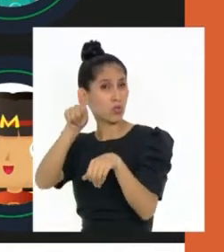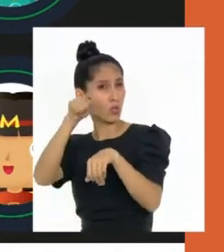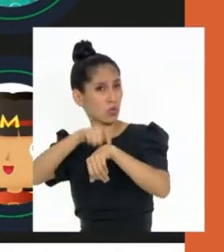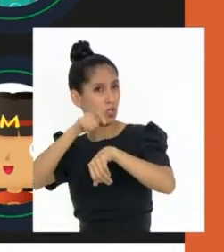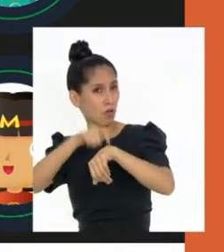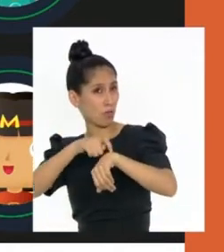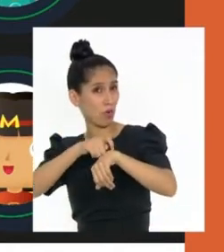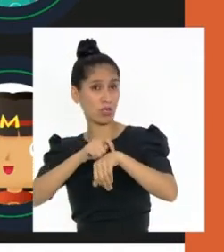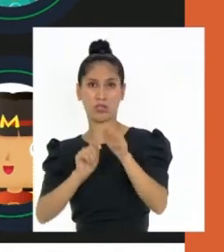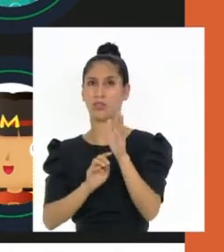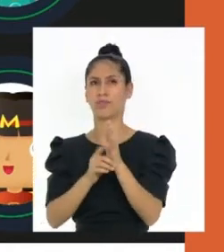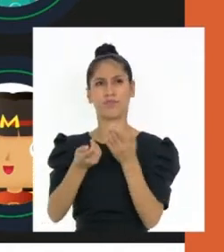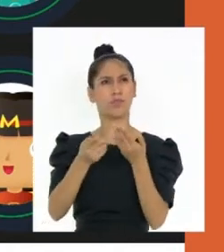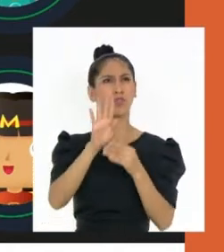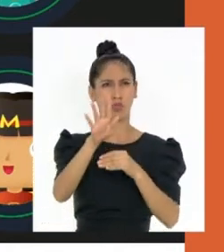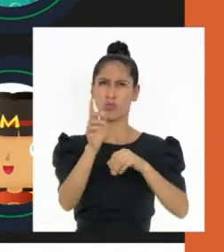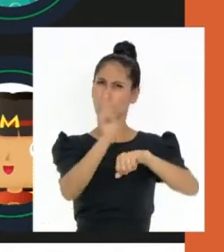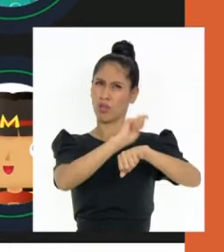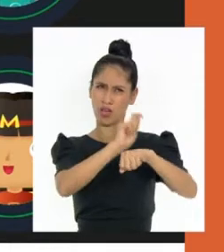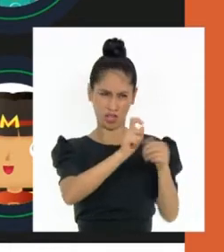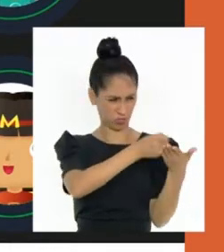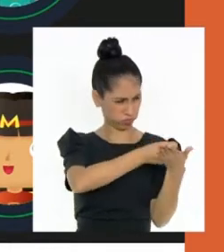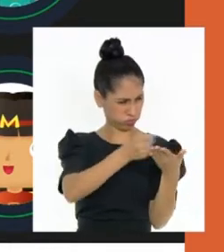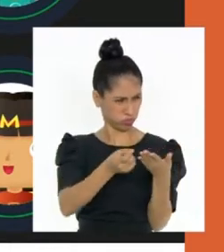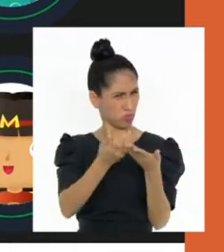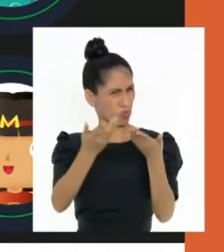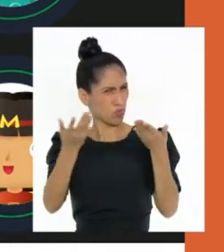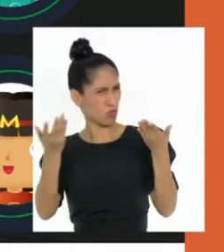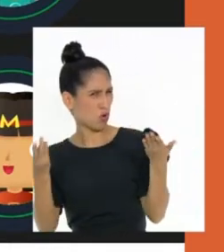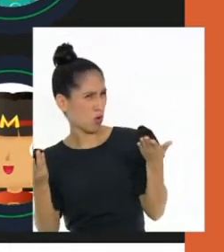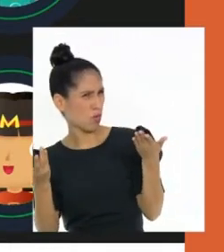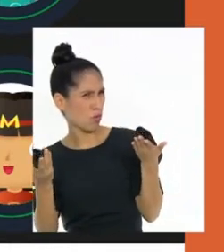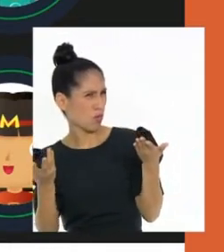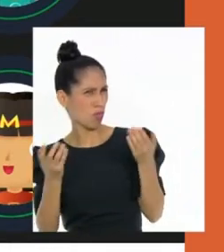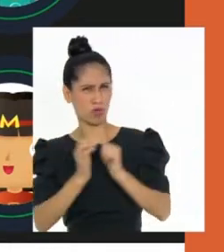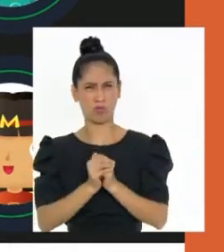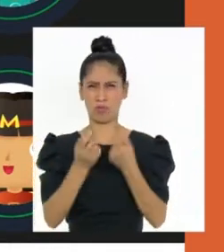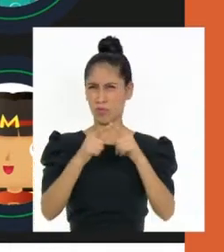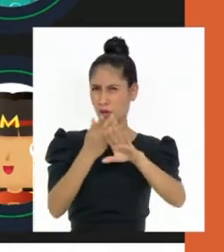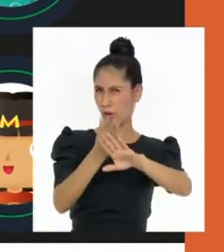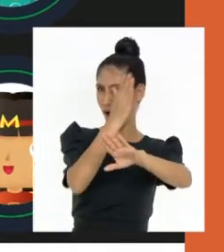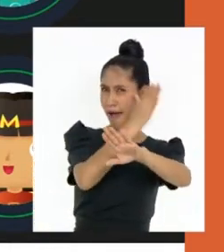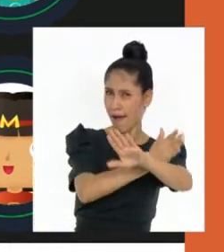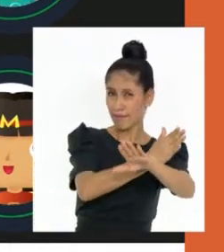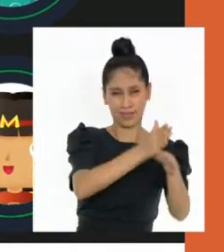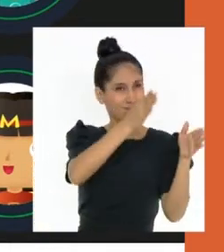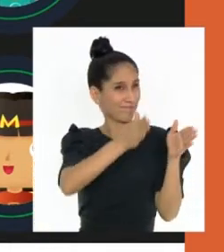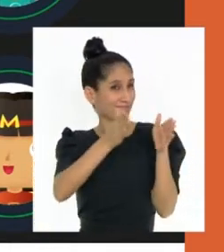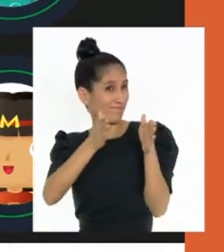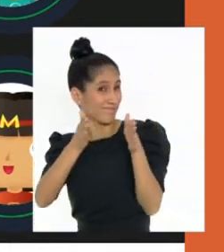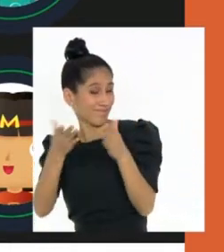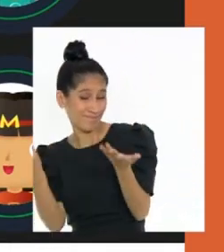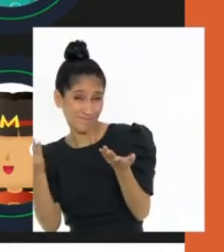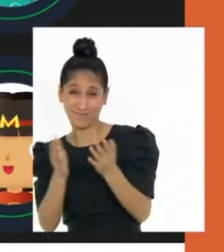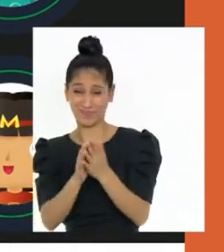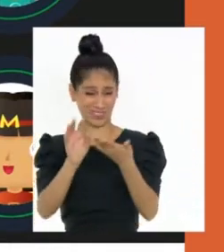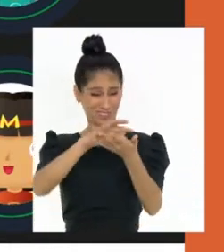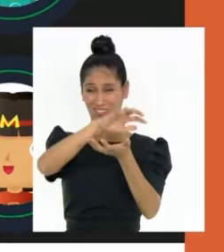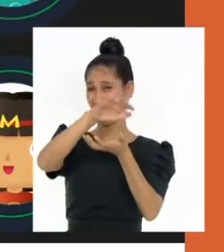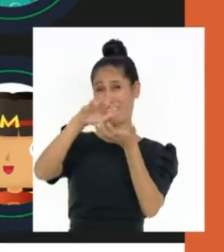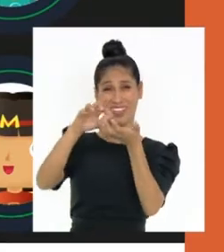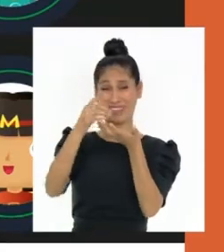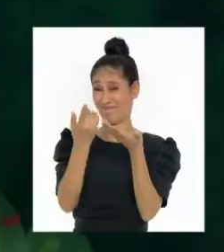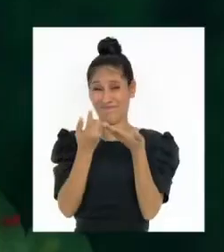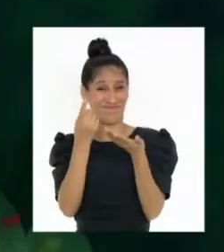que desarrollar las actividades, ¿cómo van llegando sin ninguna planificación? Eso no ayudaría a resolver